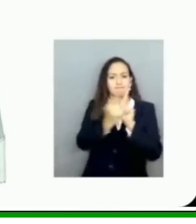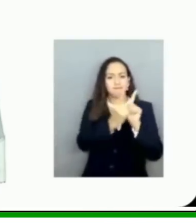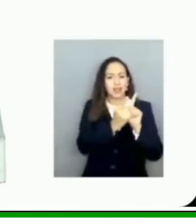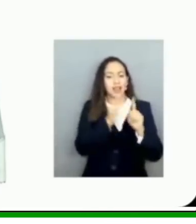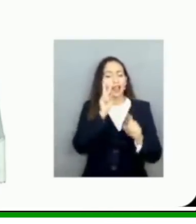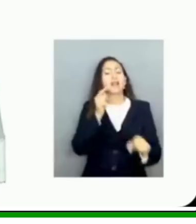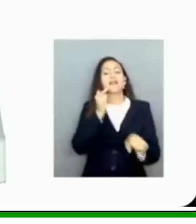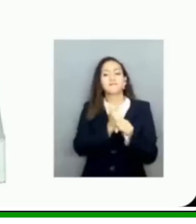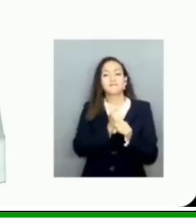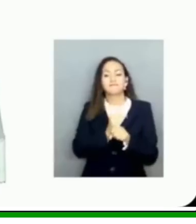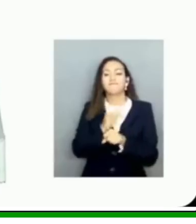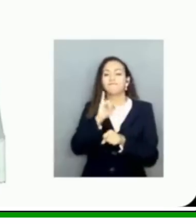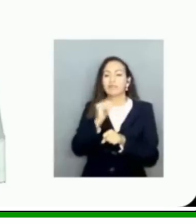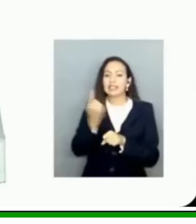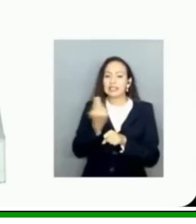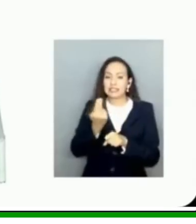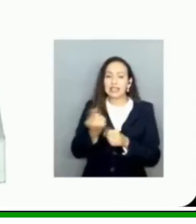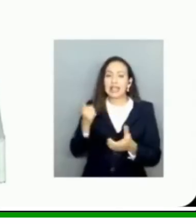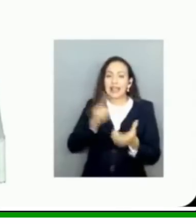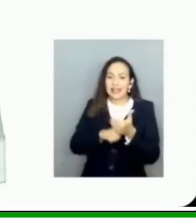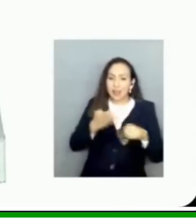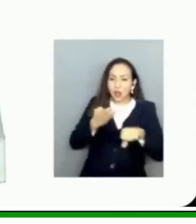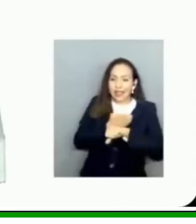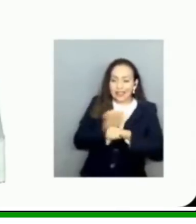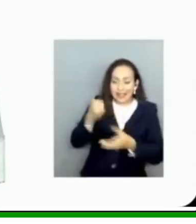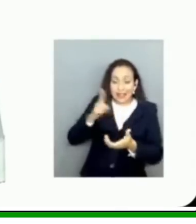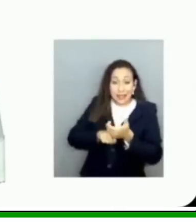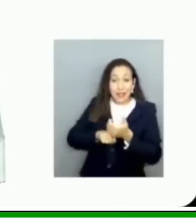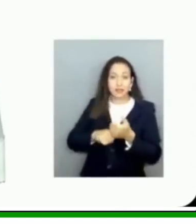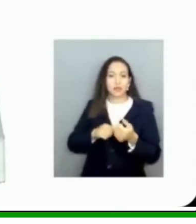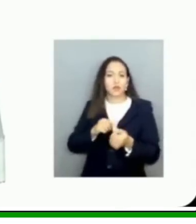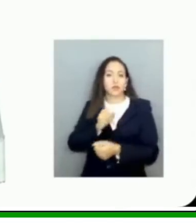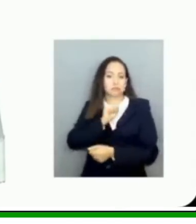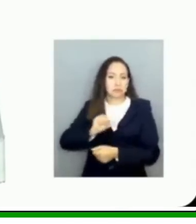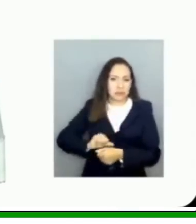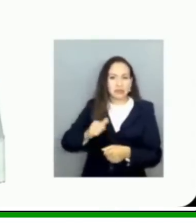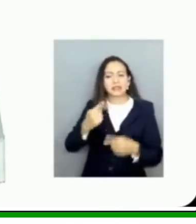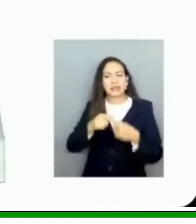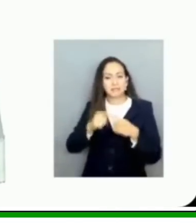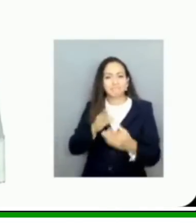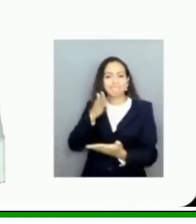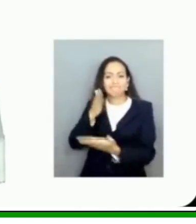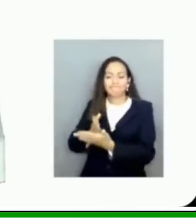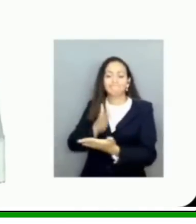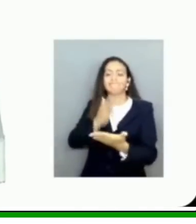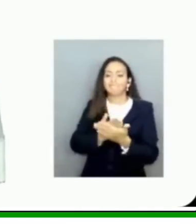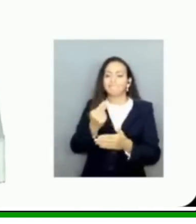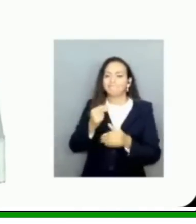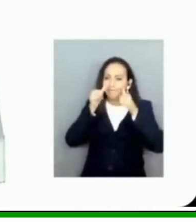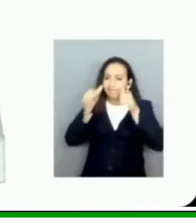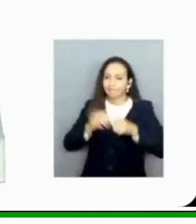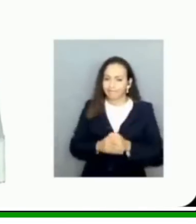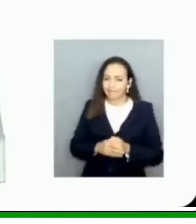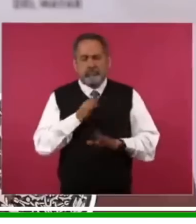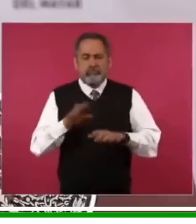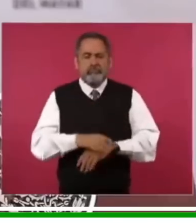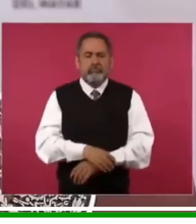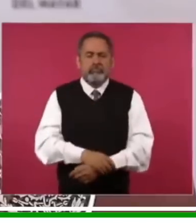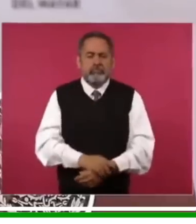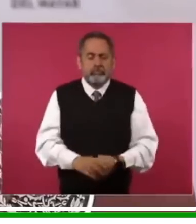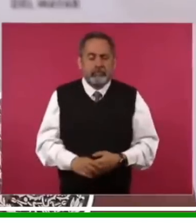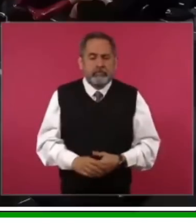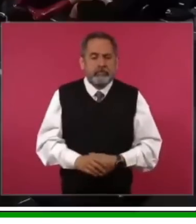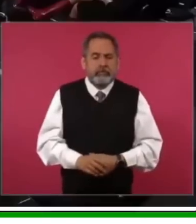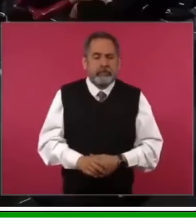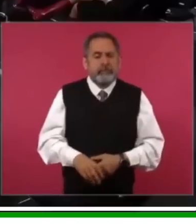la respuesta, vamos a escuchar cómo el presidente López Obrador batea a la ministra Norma Piña. Entonces